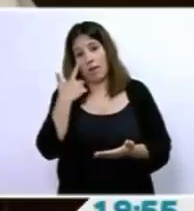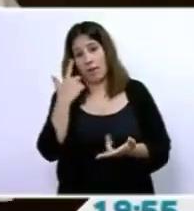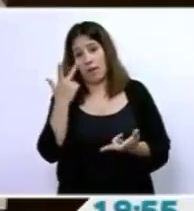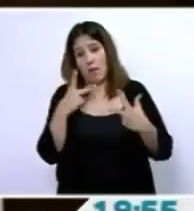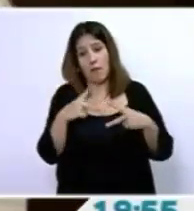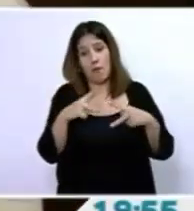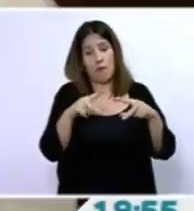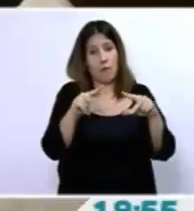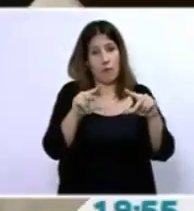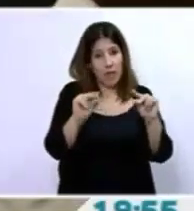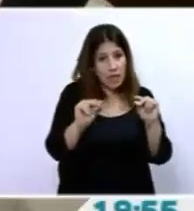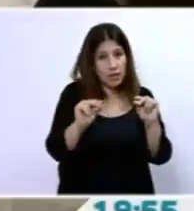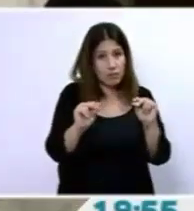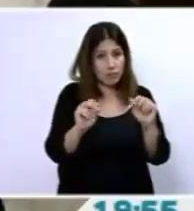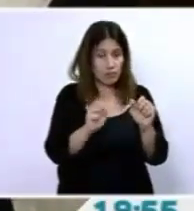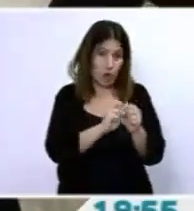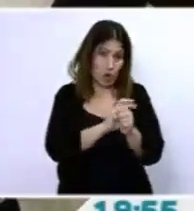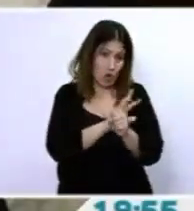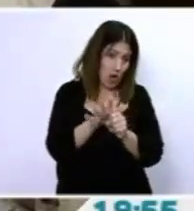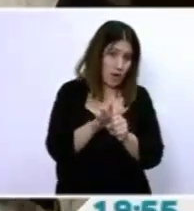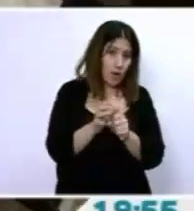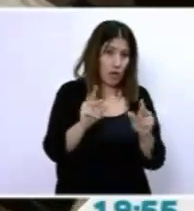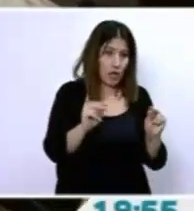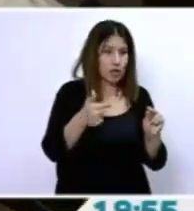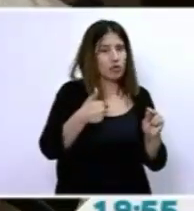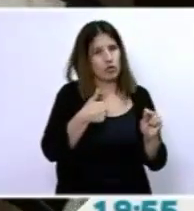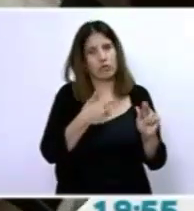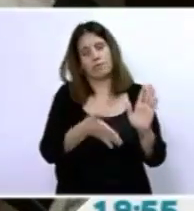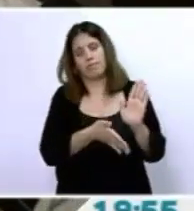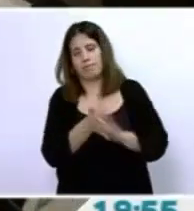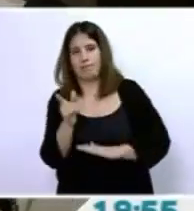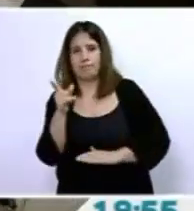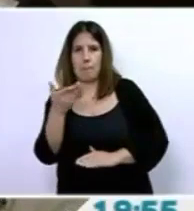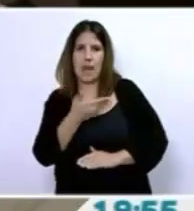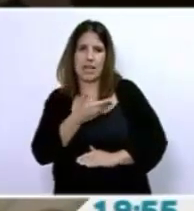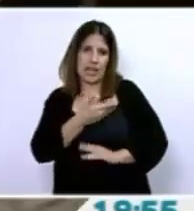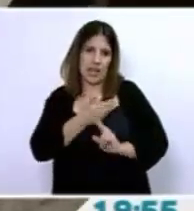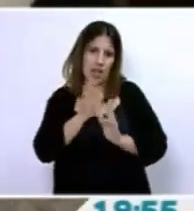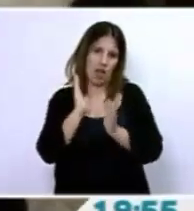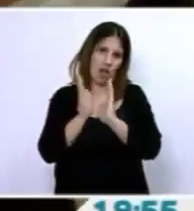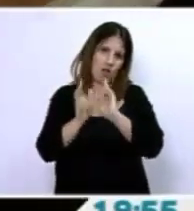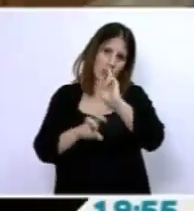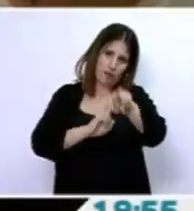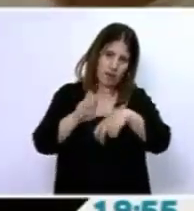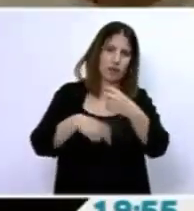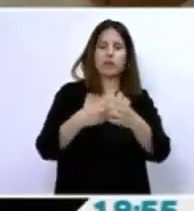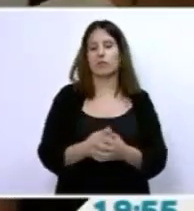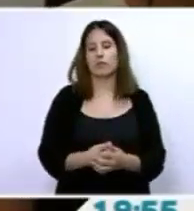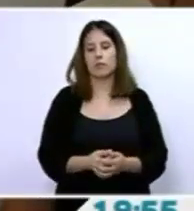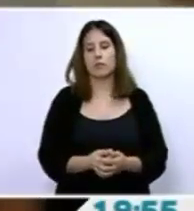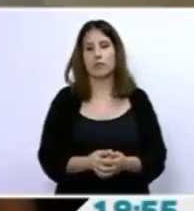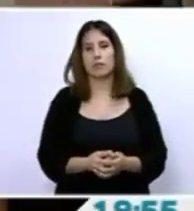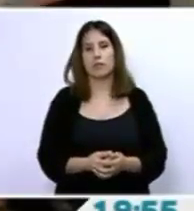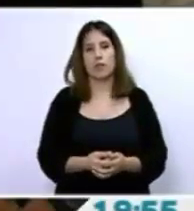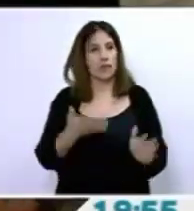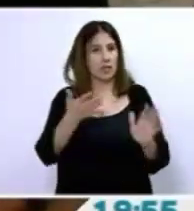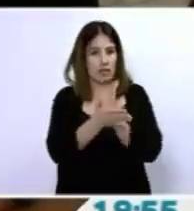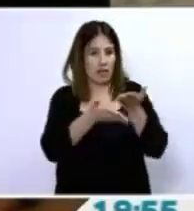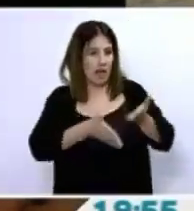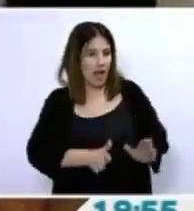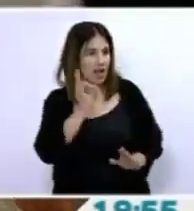que ir a Plasencia a rehabilitación. Rosana, aquí tenemos un ejemplo de superación, de